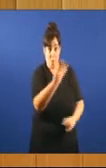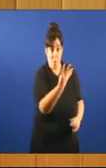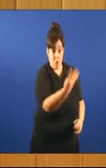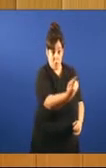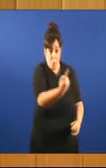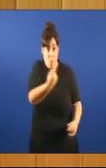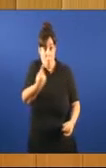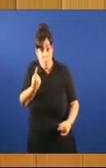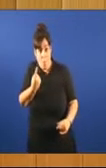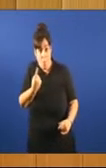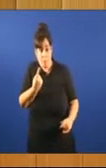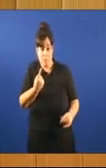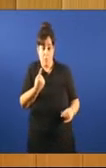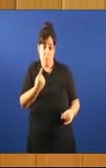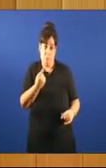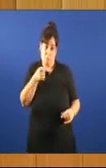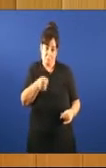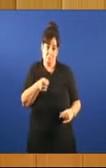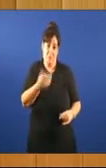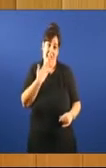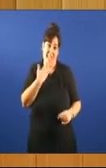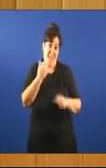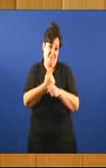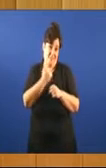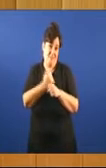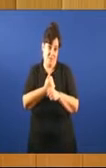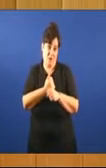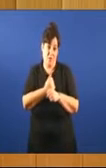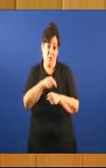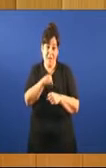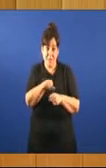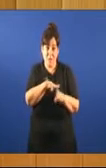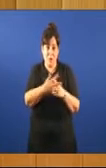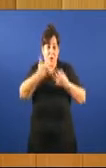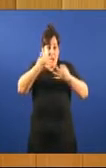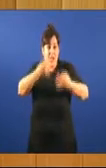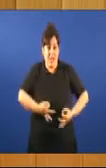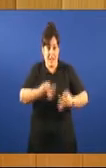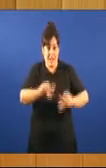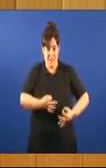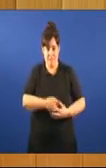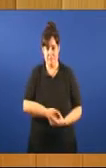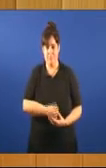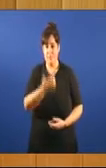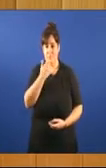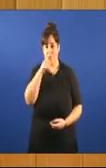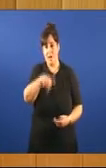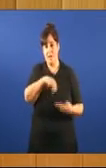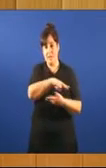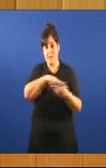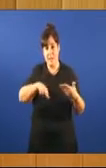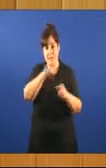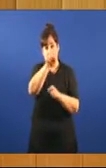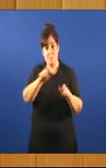traballar. Esa é a realidade, señor Feijóo. En Galiza, os ocupados xa representan menos